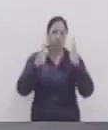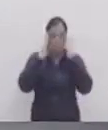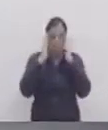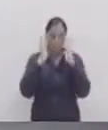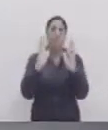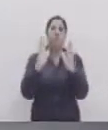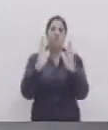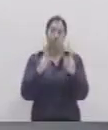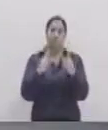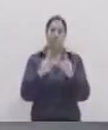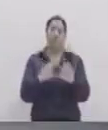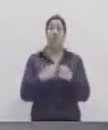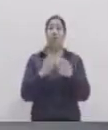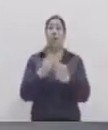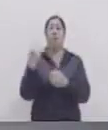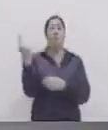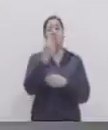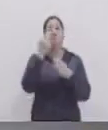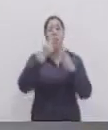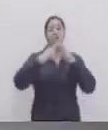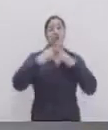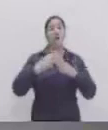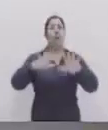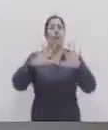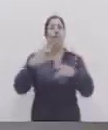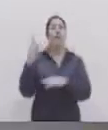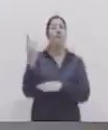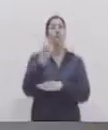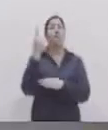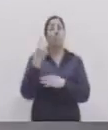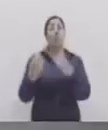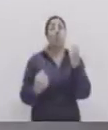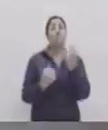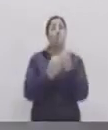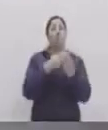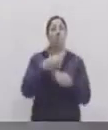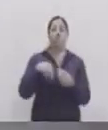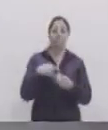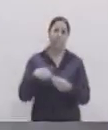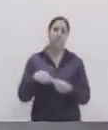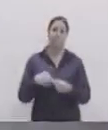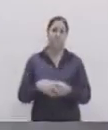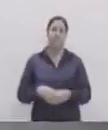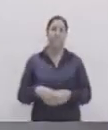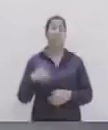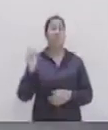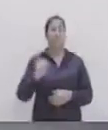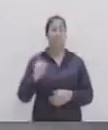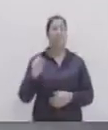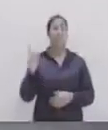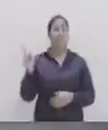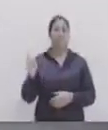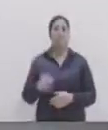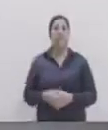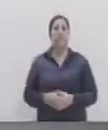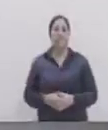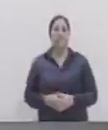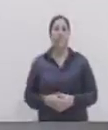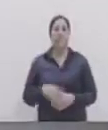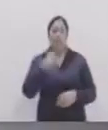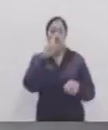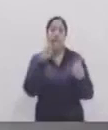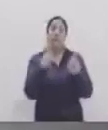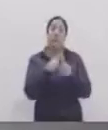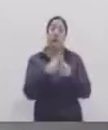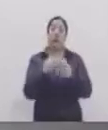formar parte de esa red fundamental de apoyo familiar que debe de existir, ¿verdad? Exacto, y aparte de todo es con